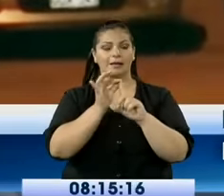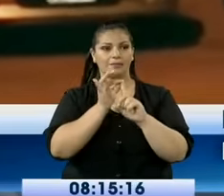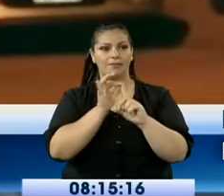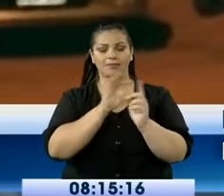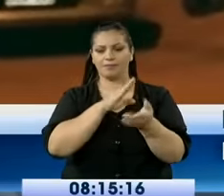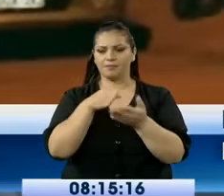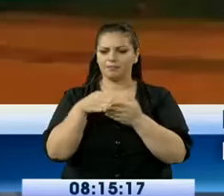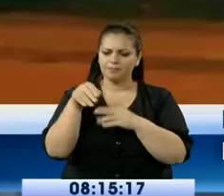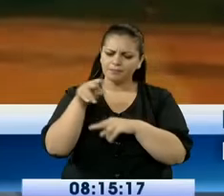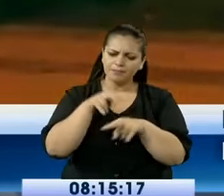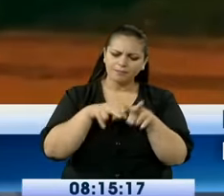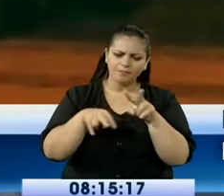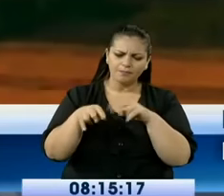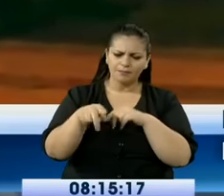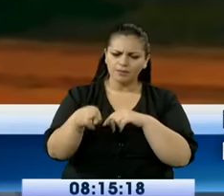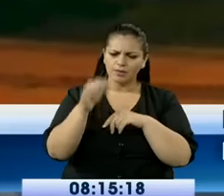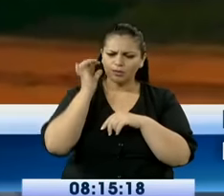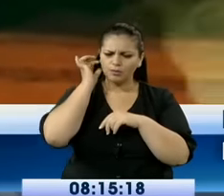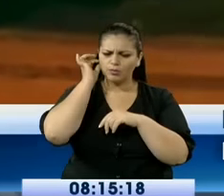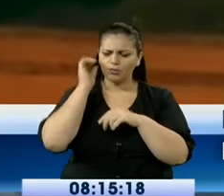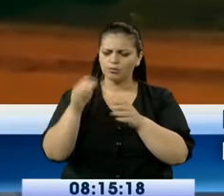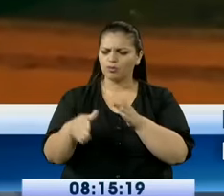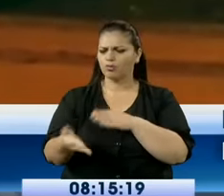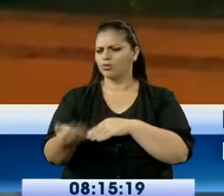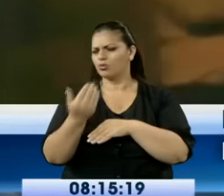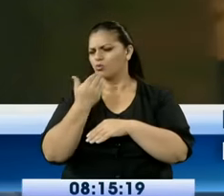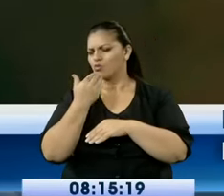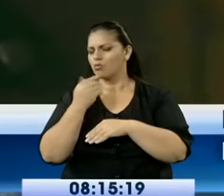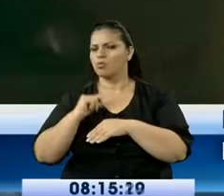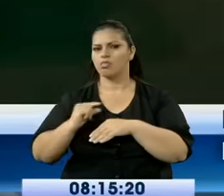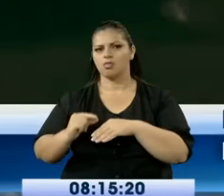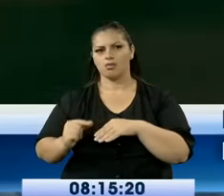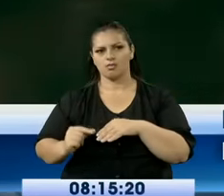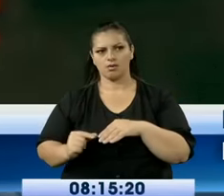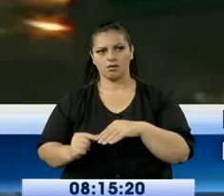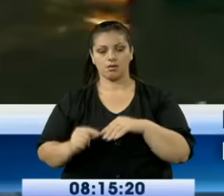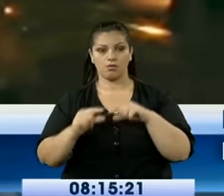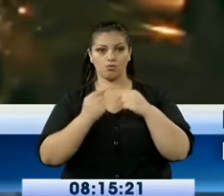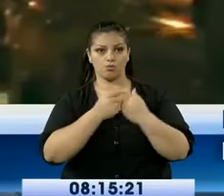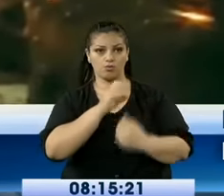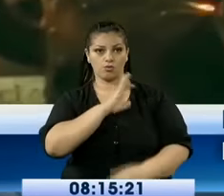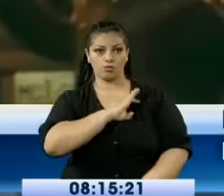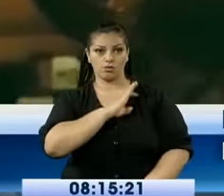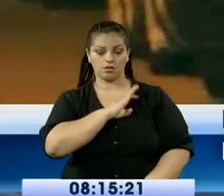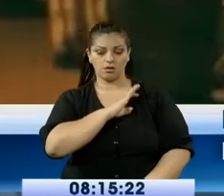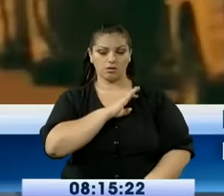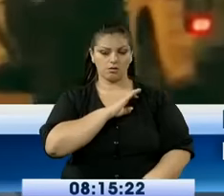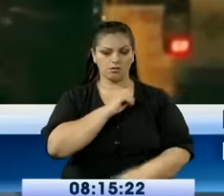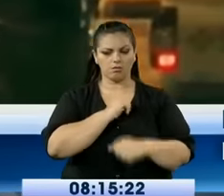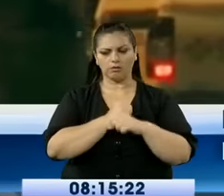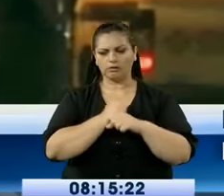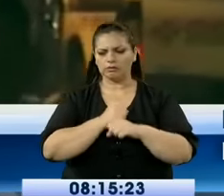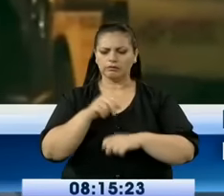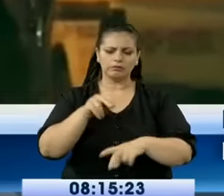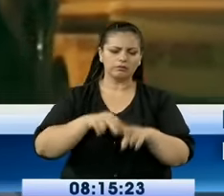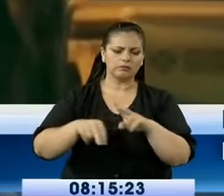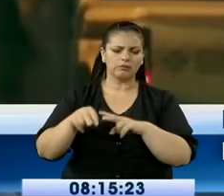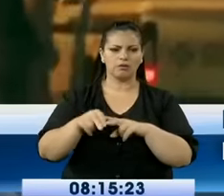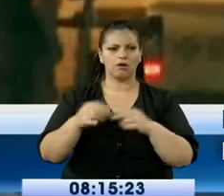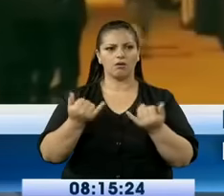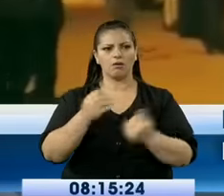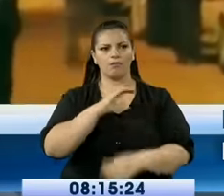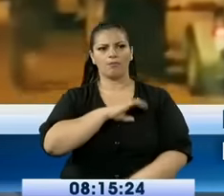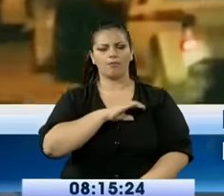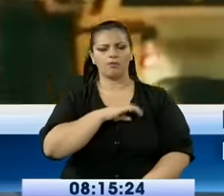de una dama apreciada por la comunidad. El trabajo técnico con personal de criminalística y personal de fiscalía. La policía aún no sabe